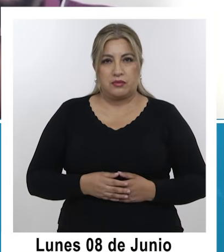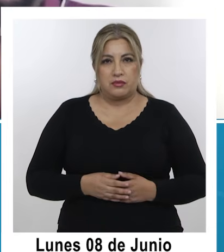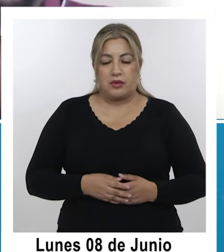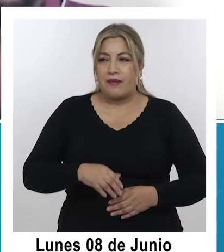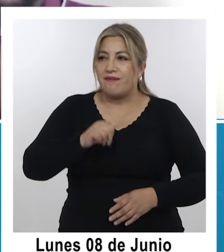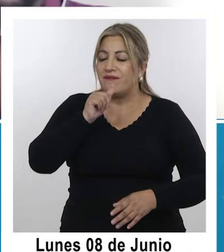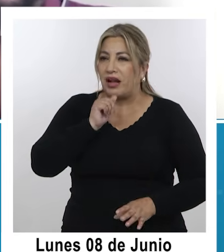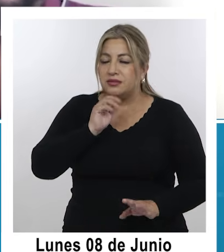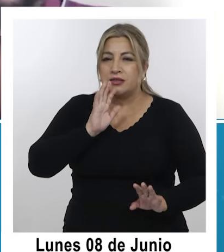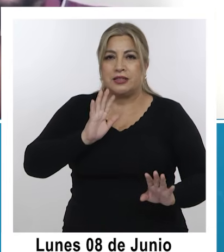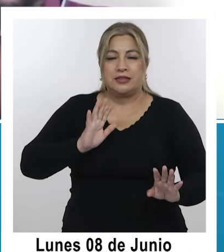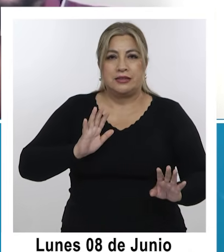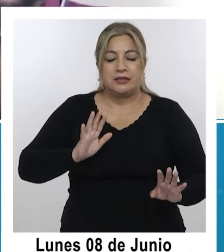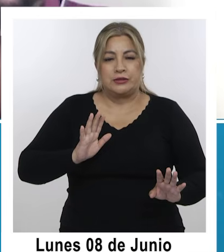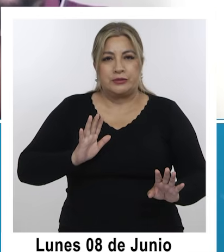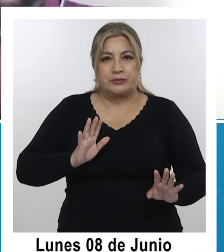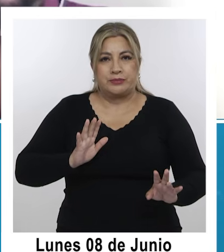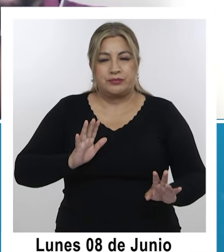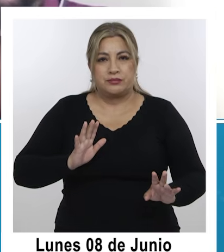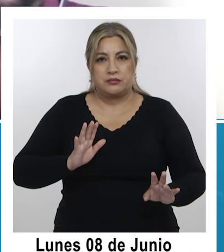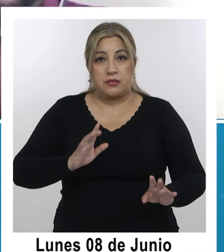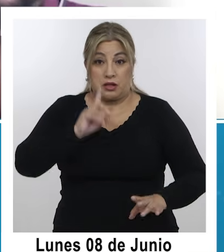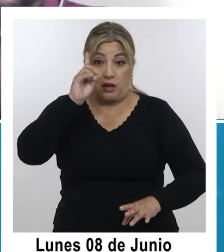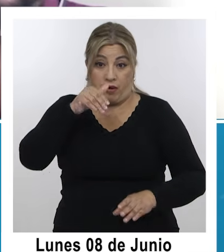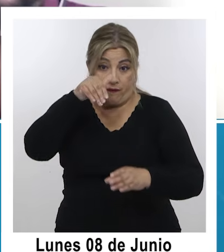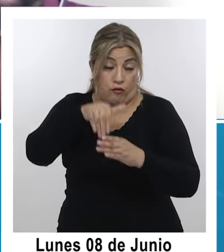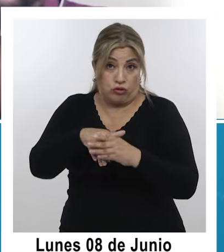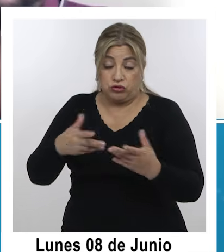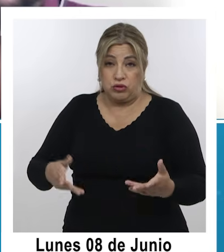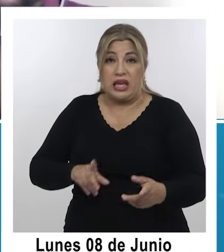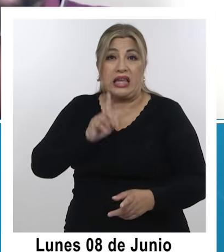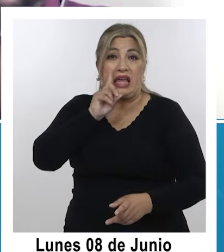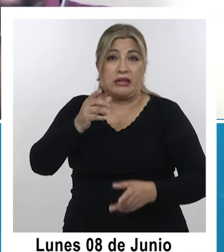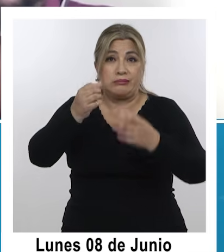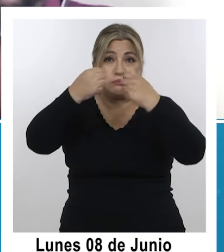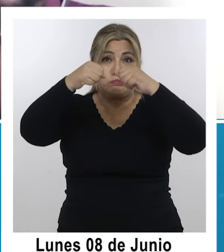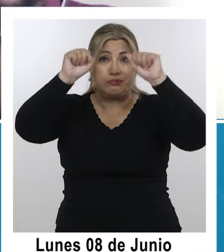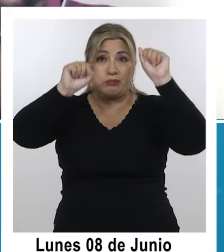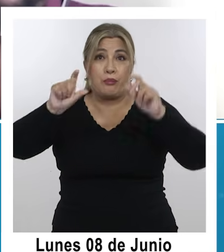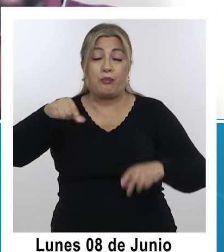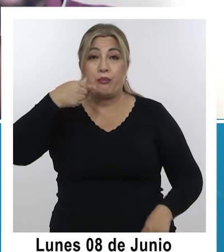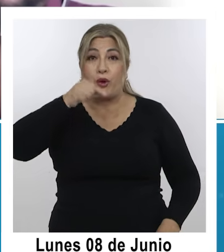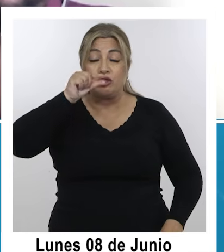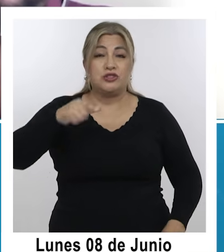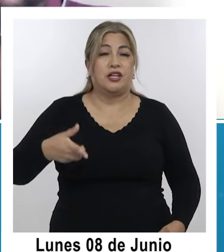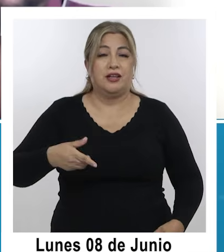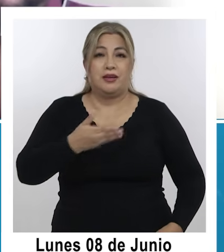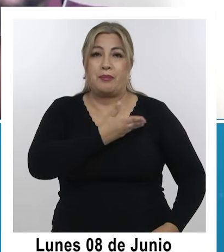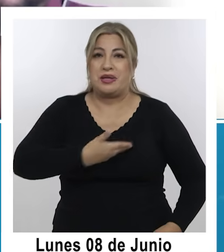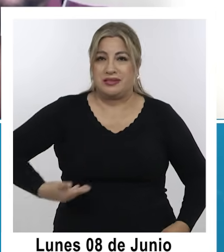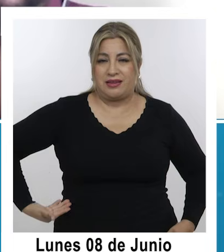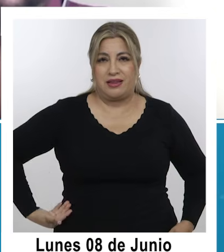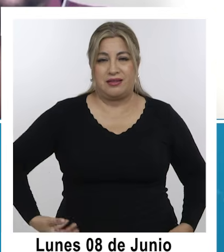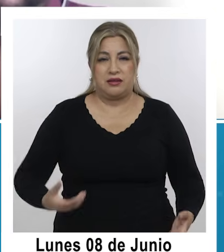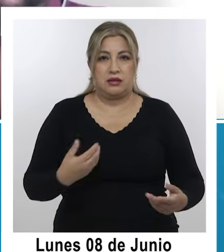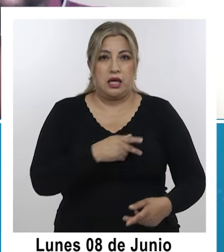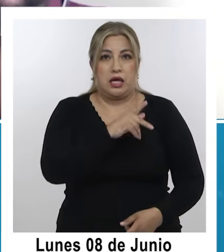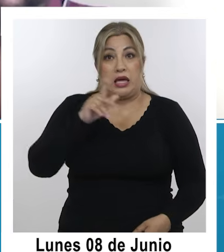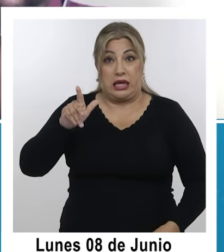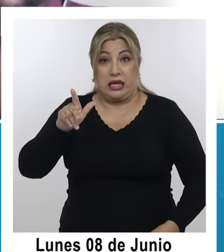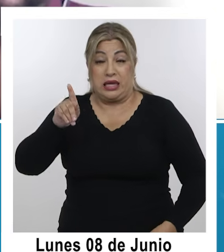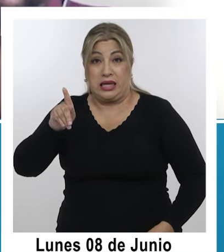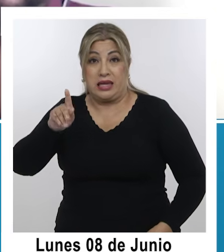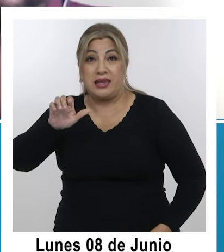se define el voto, ¿no? Aún no se define quién será el próximo gobernante de nuestro país, si Keiko o